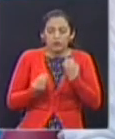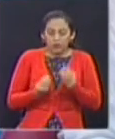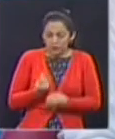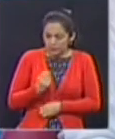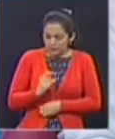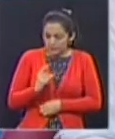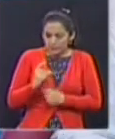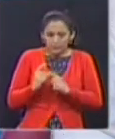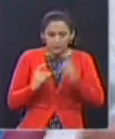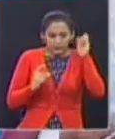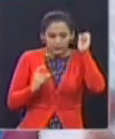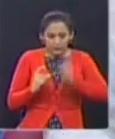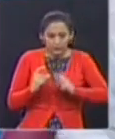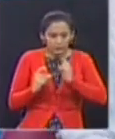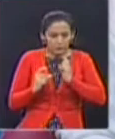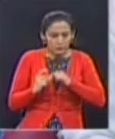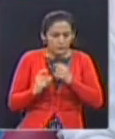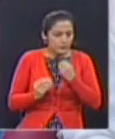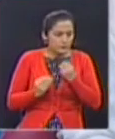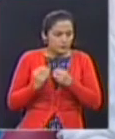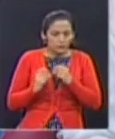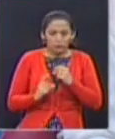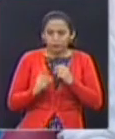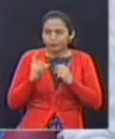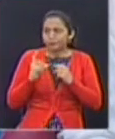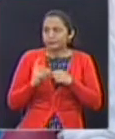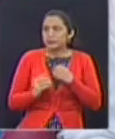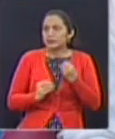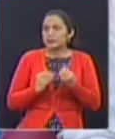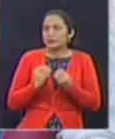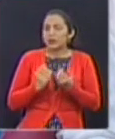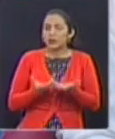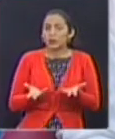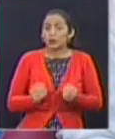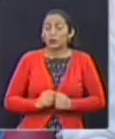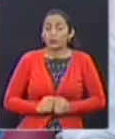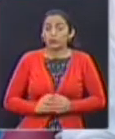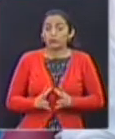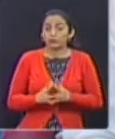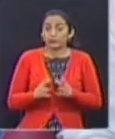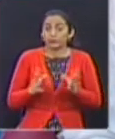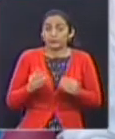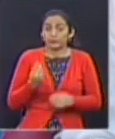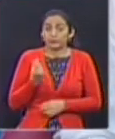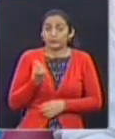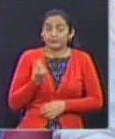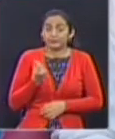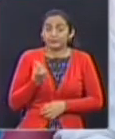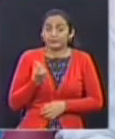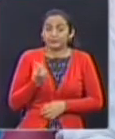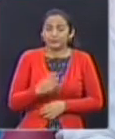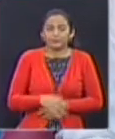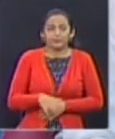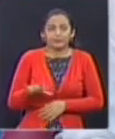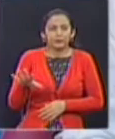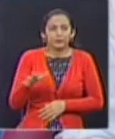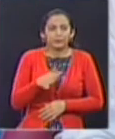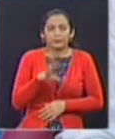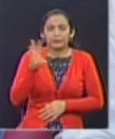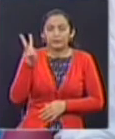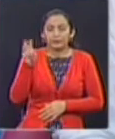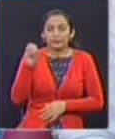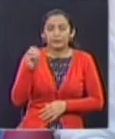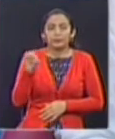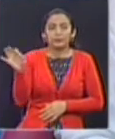proporciones mayores. Solamente si nos ponemos a revisar los números nos podemos dar cuenta que aproximadamente el